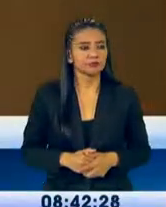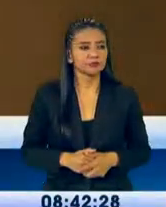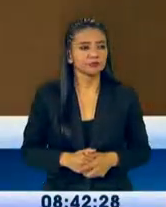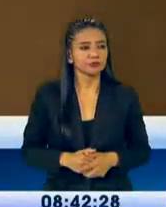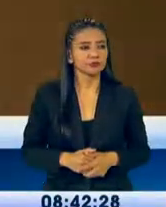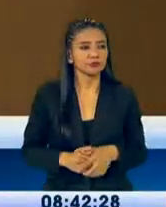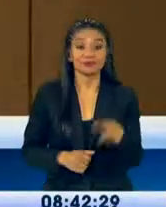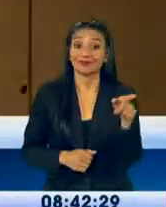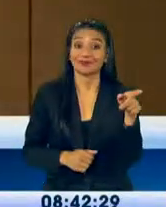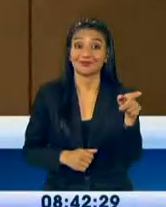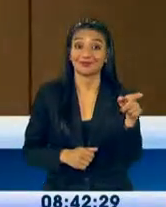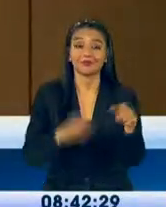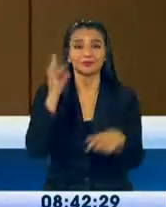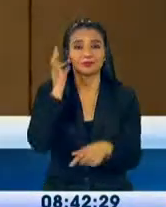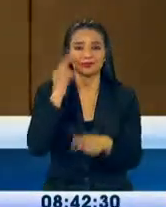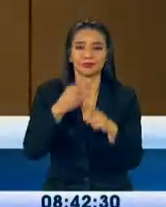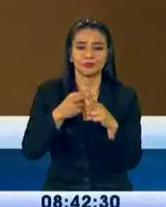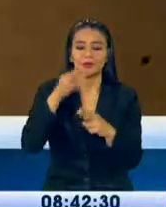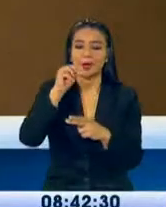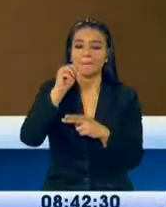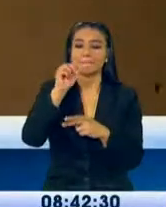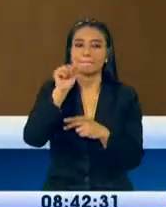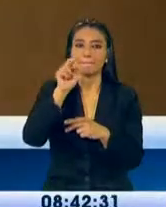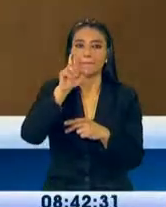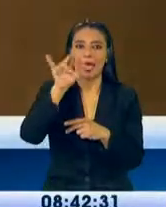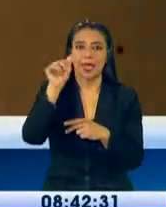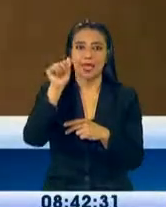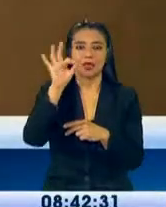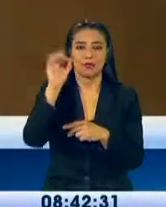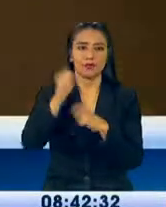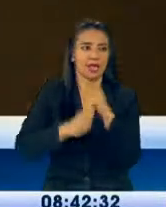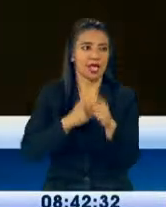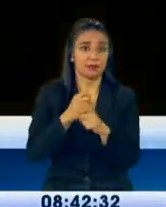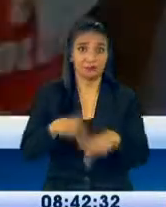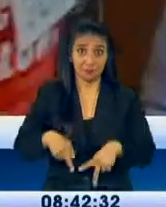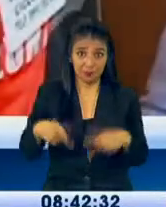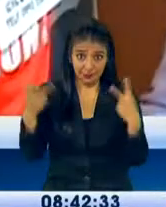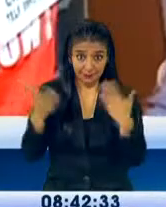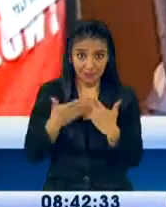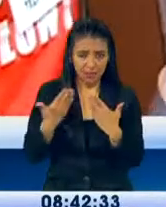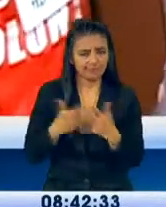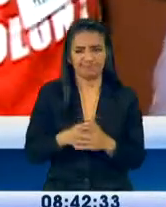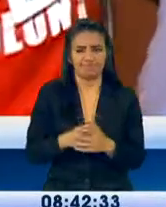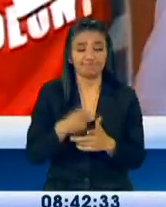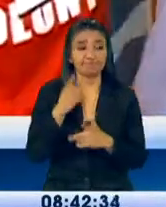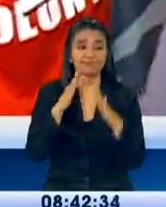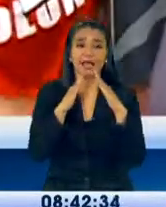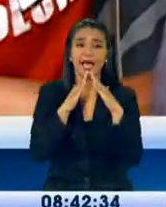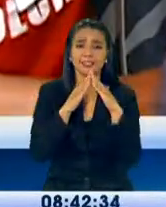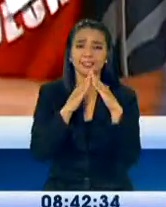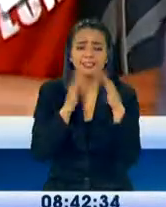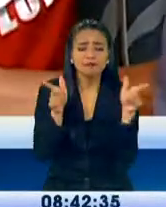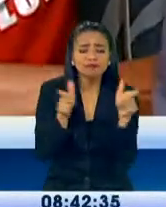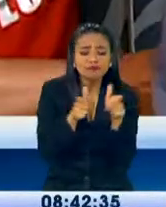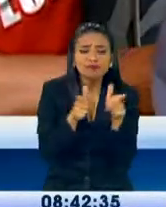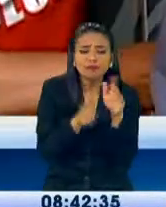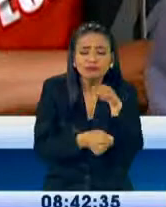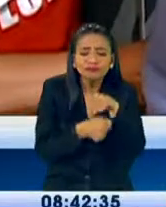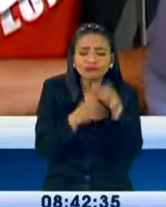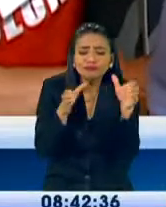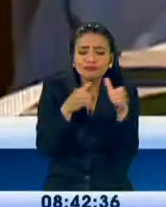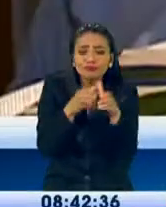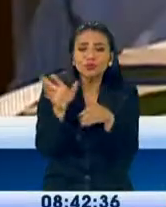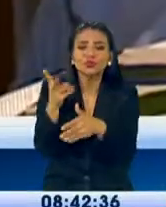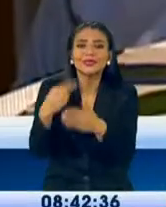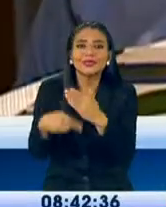Ella es María. Tiene 90 años y su vida nunca ha sido fácil. Vive en este pequeño departamento sencillo y que apenas su